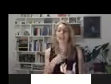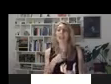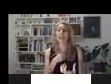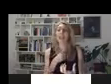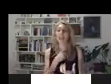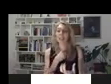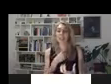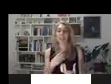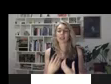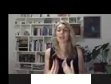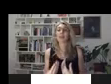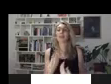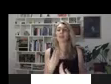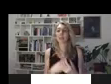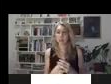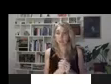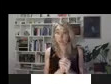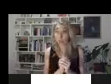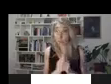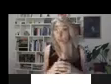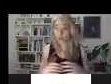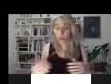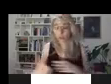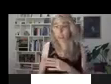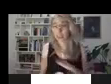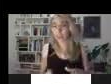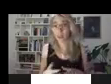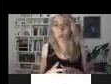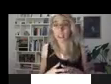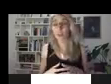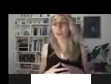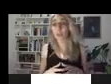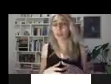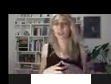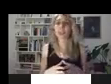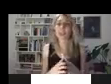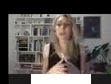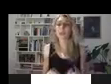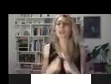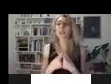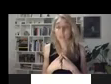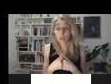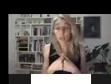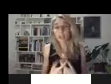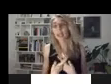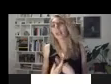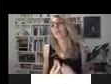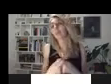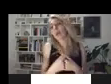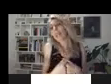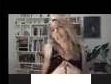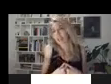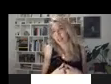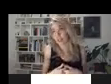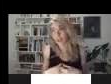que rápidamente se ve en prejuicio cuando esta información empieza a circular es